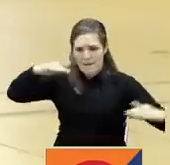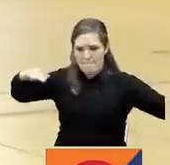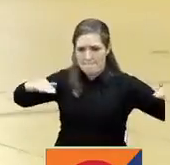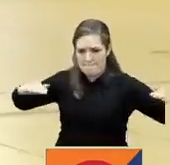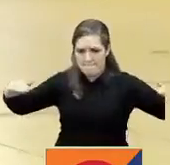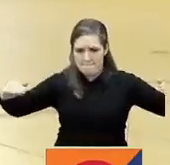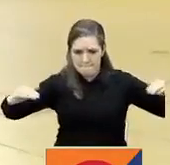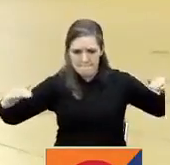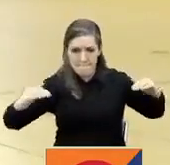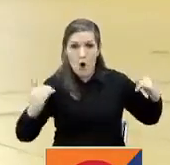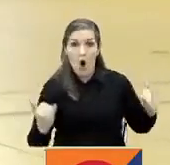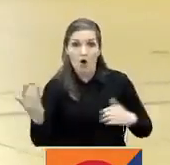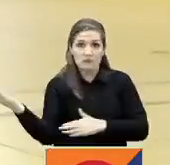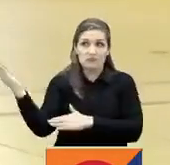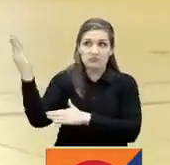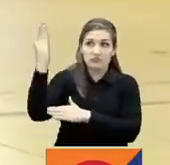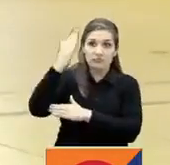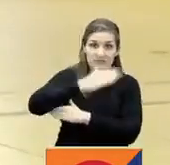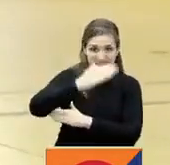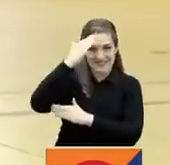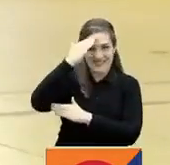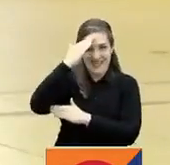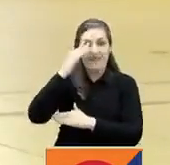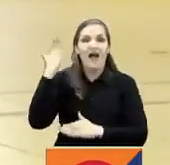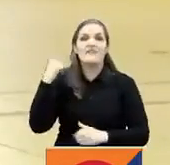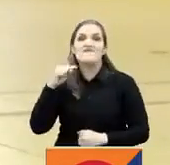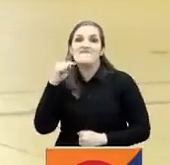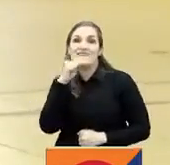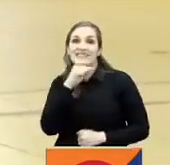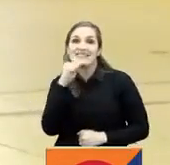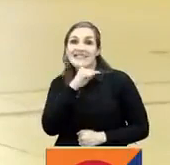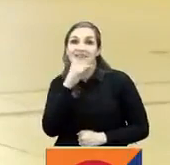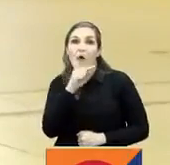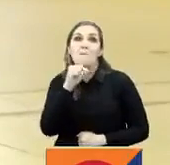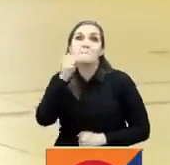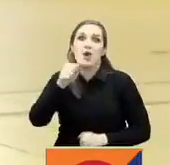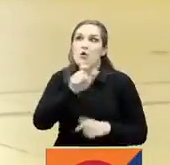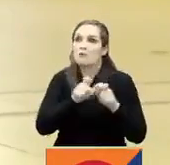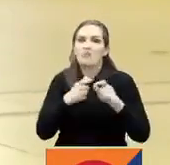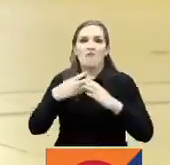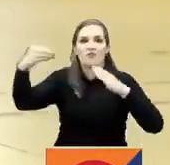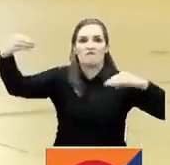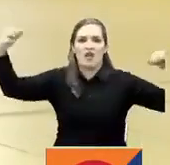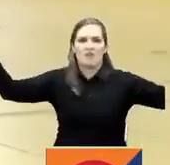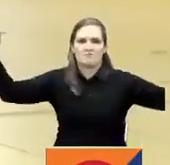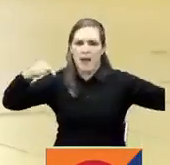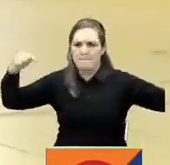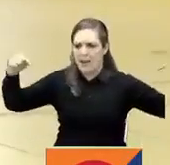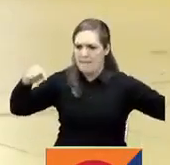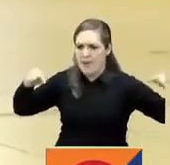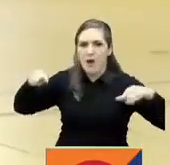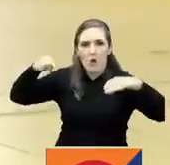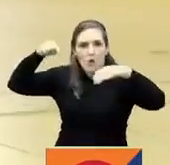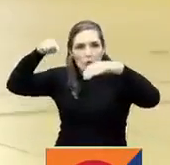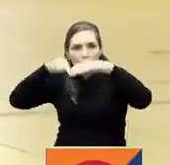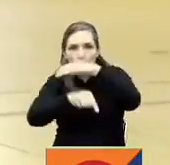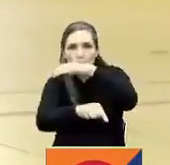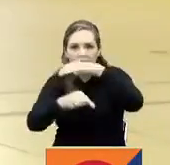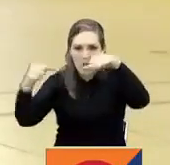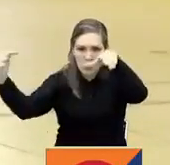durante el día de hoy y un día de plan retorno. Túnel de Oriente, el túnel de Occidente y también un lugar por donde